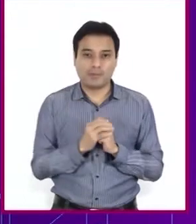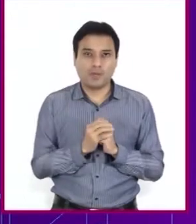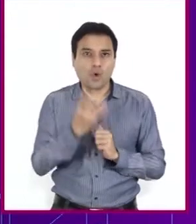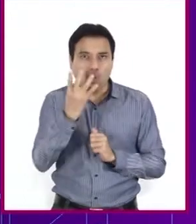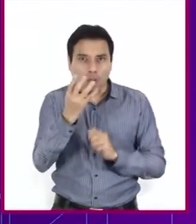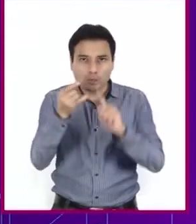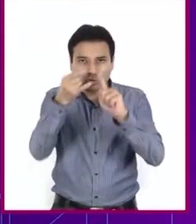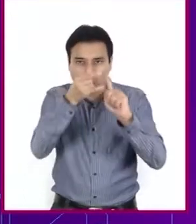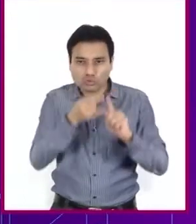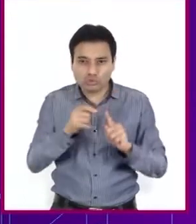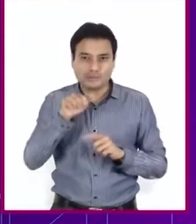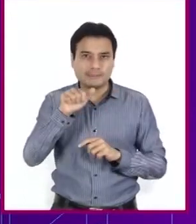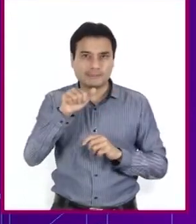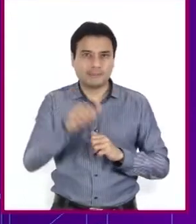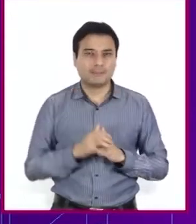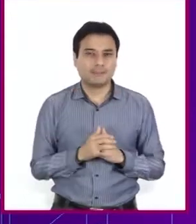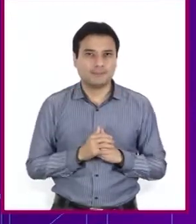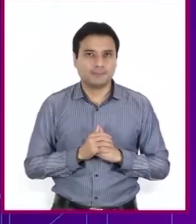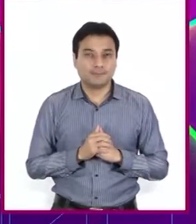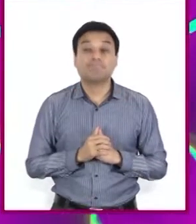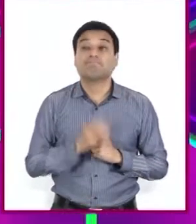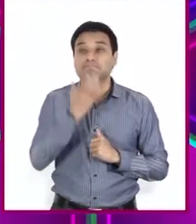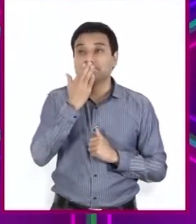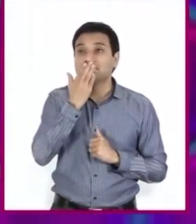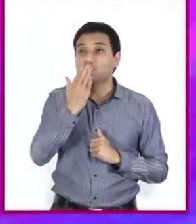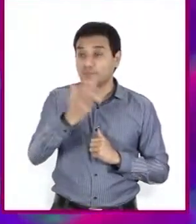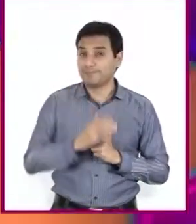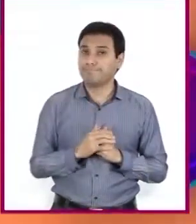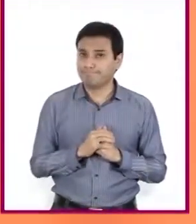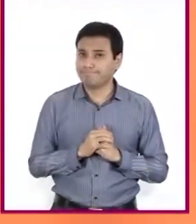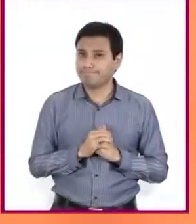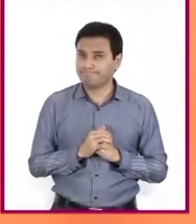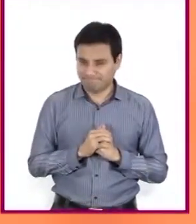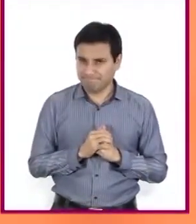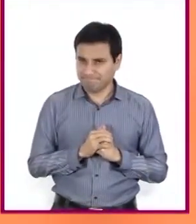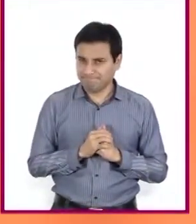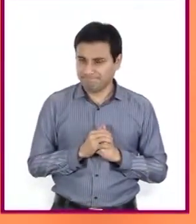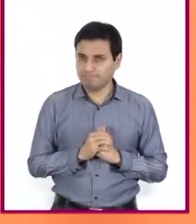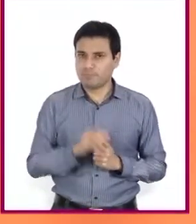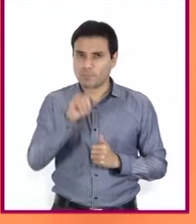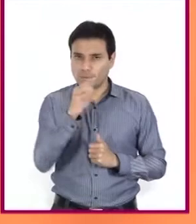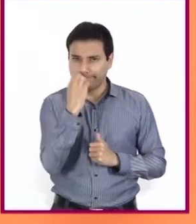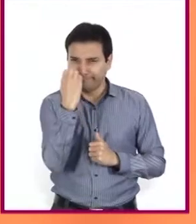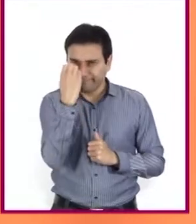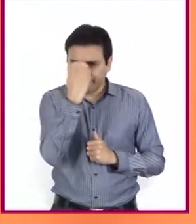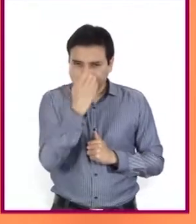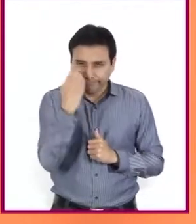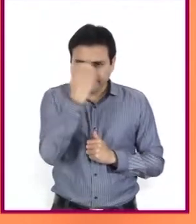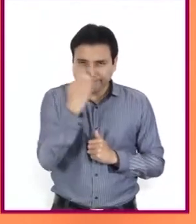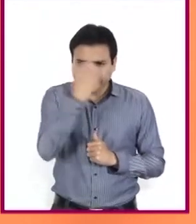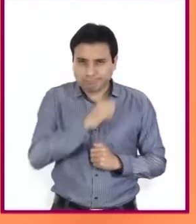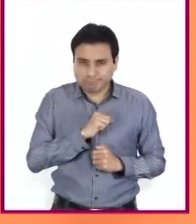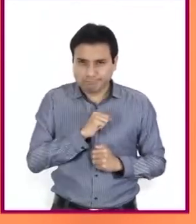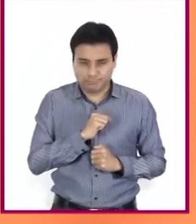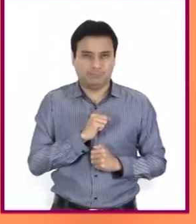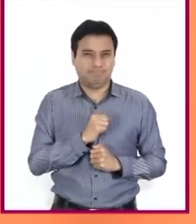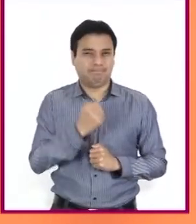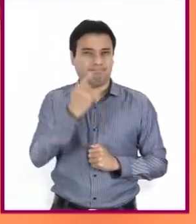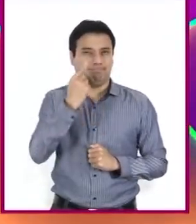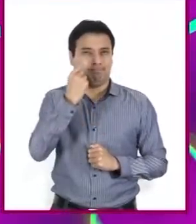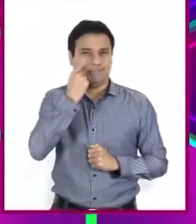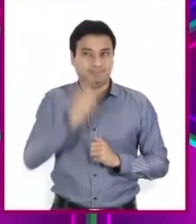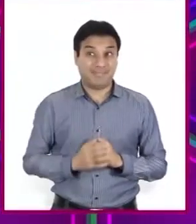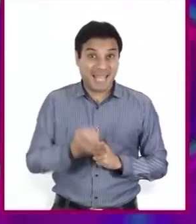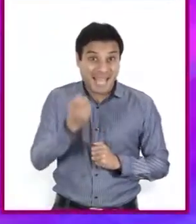hay 16 cubos. Muy bien. Para analizar Pongamos estas observaciones en una